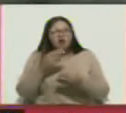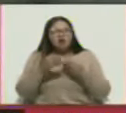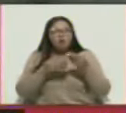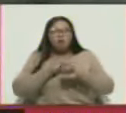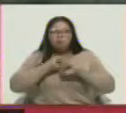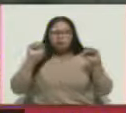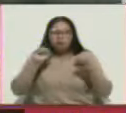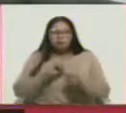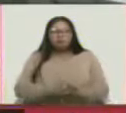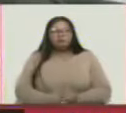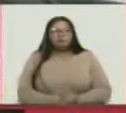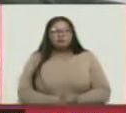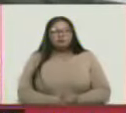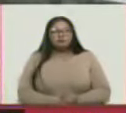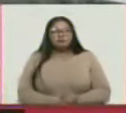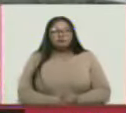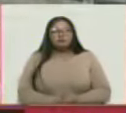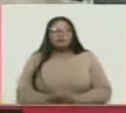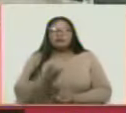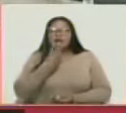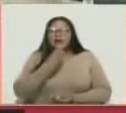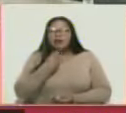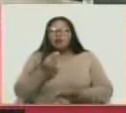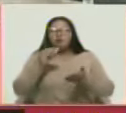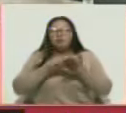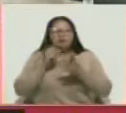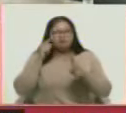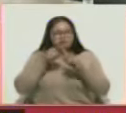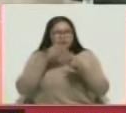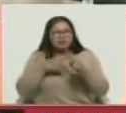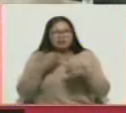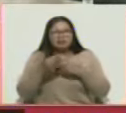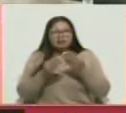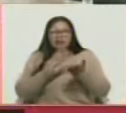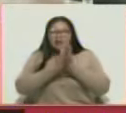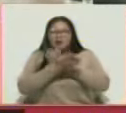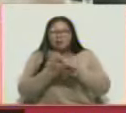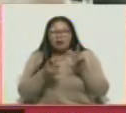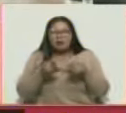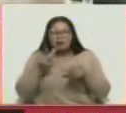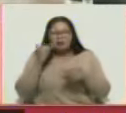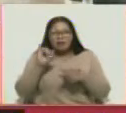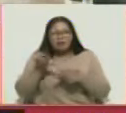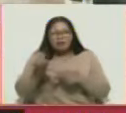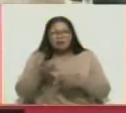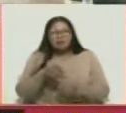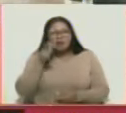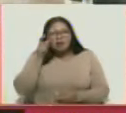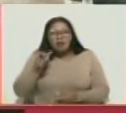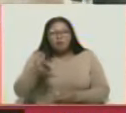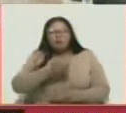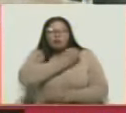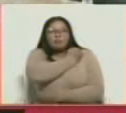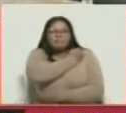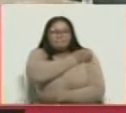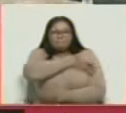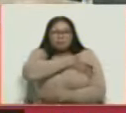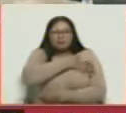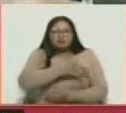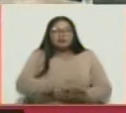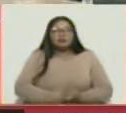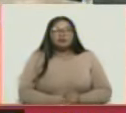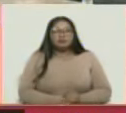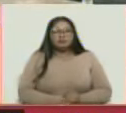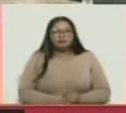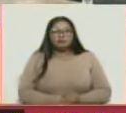bombardeo. Israel, vuelvo a decirlo, el objetivo de Israel es acabar con la existencia del pueblo palestino. Y nosotros